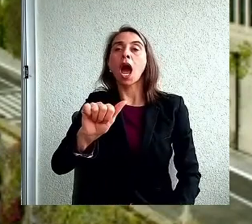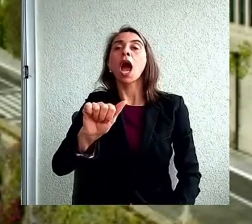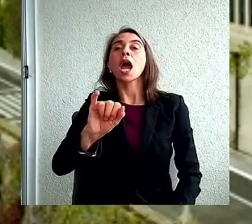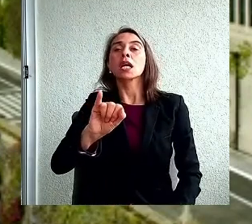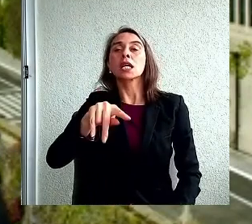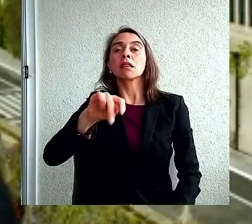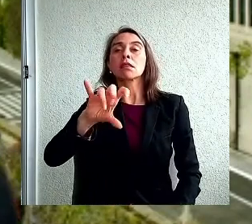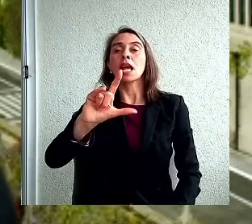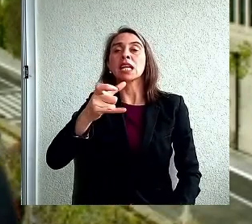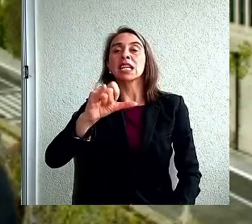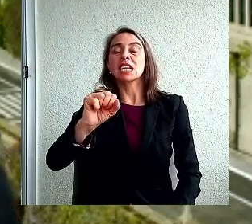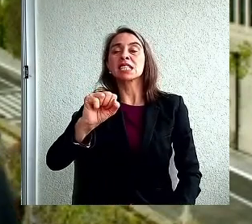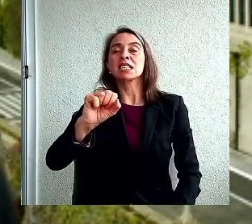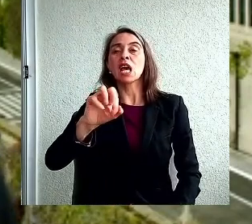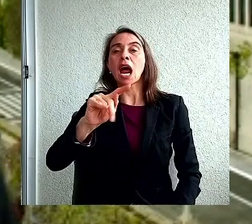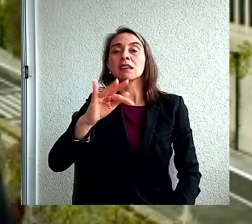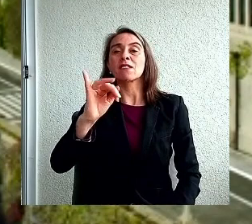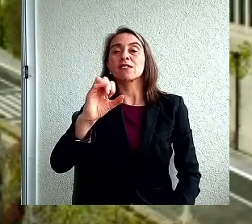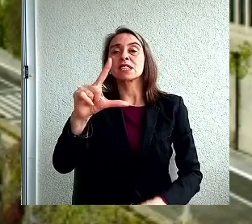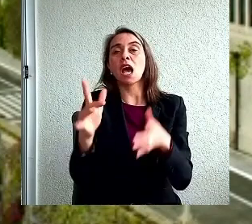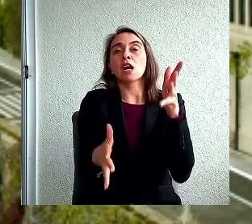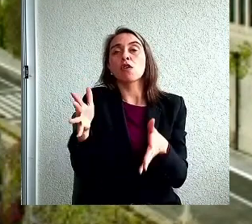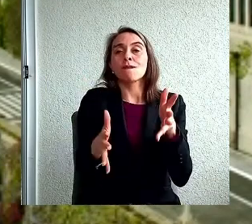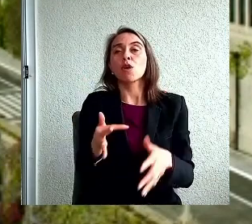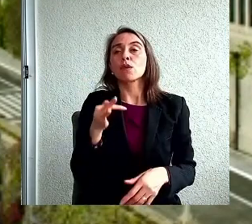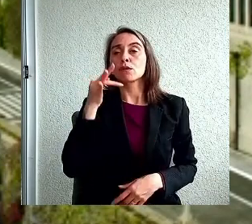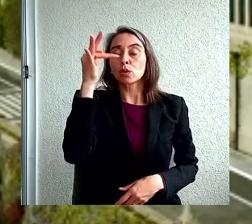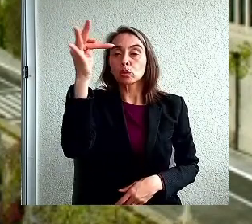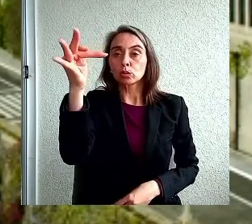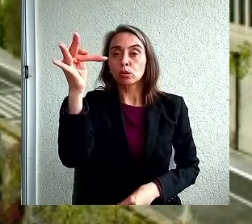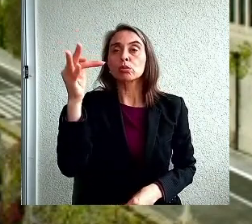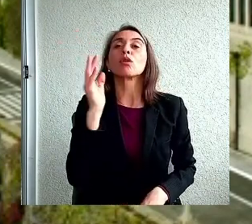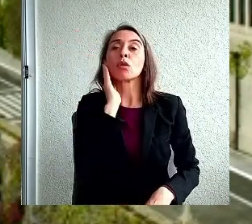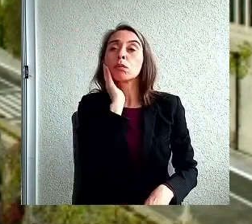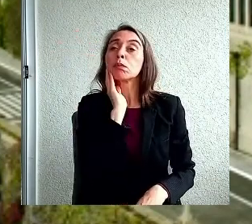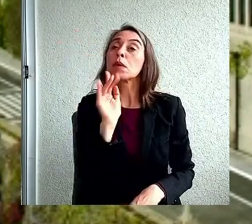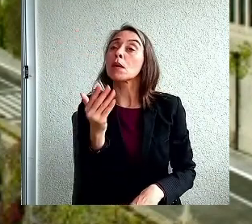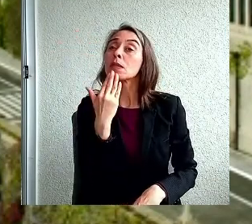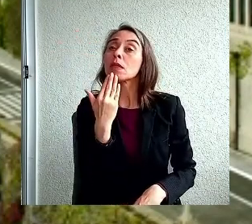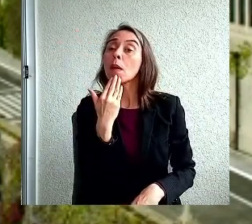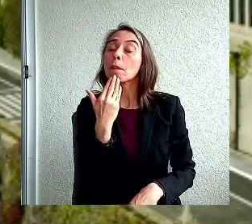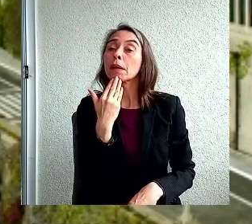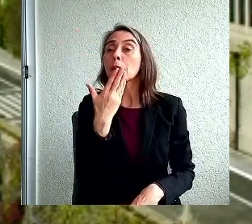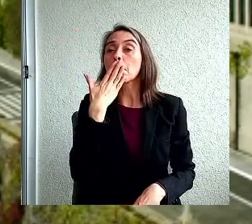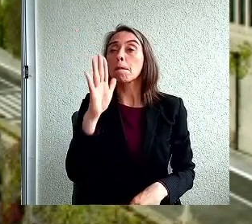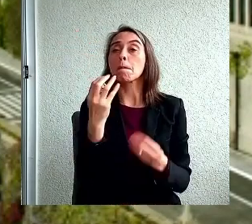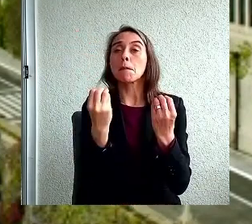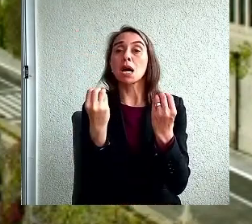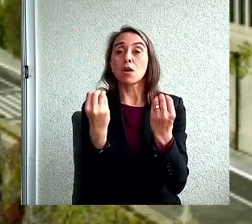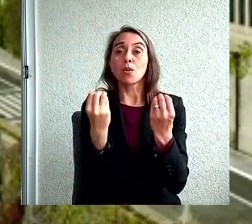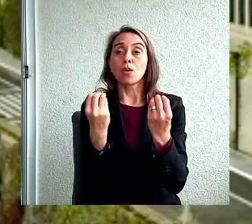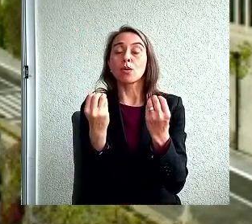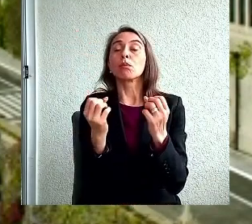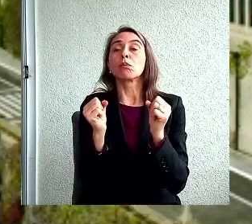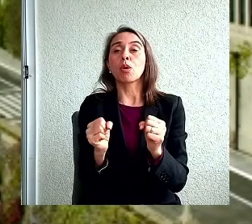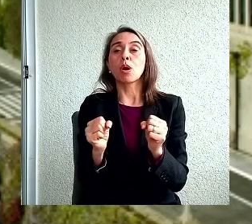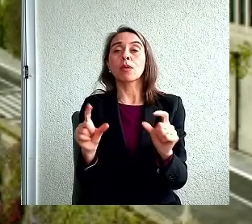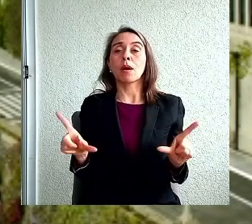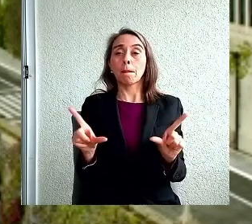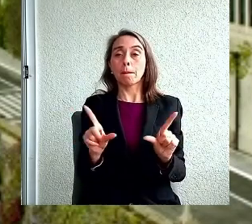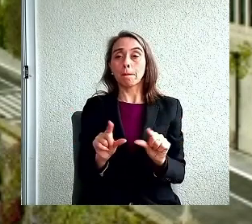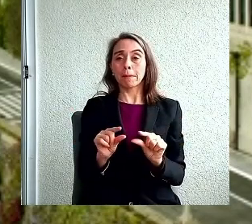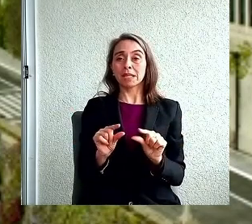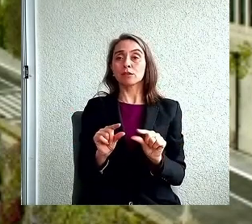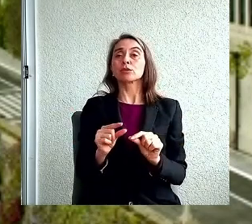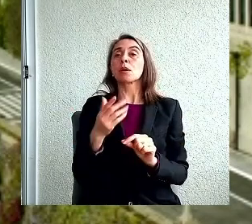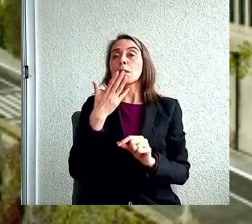y robótica. En el futuro, por supuesto, obviamente esto también va a optimizar y va a permitir simplificar y mejorar, obviamente, la eficiencia de todos